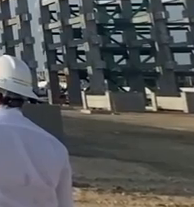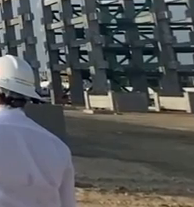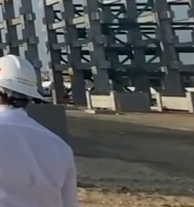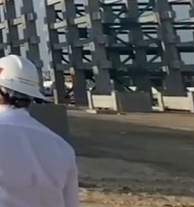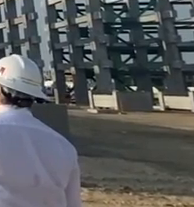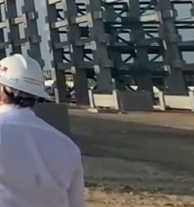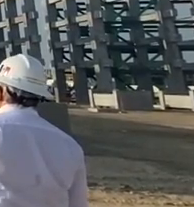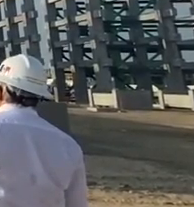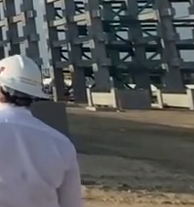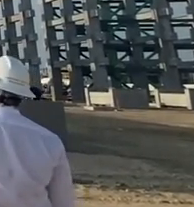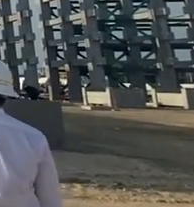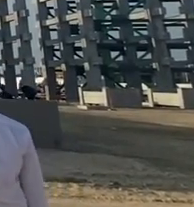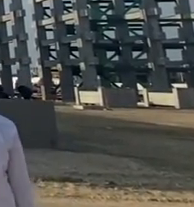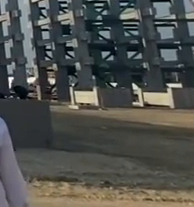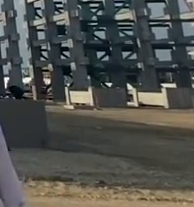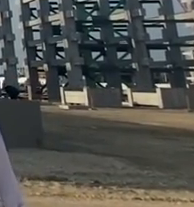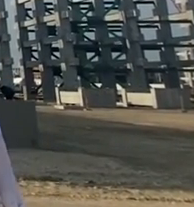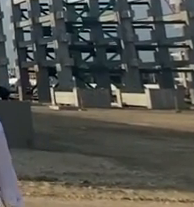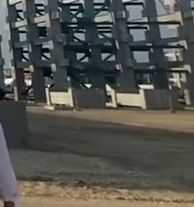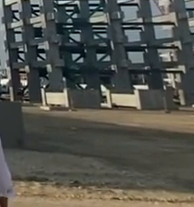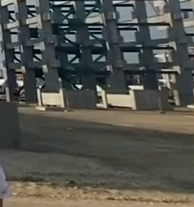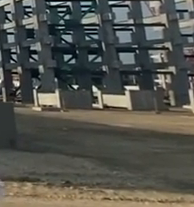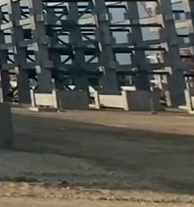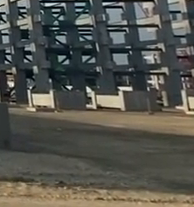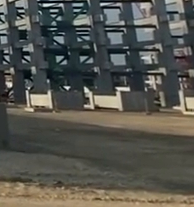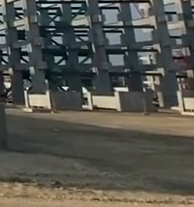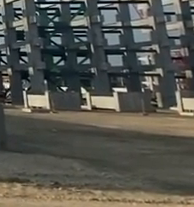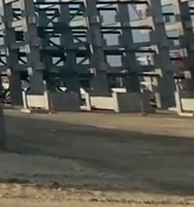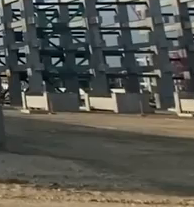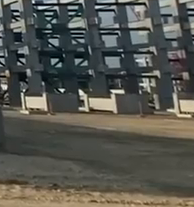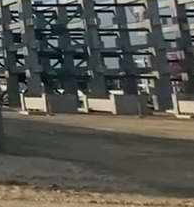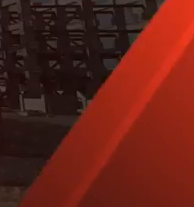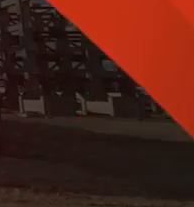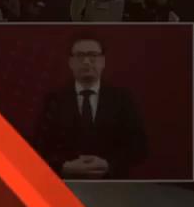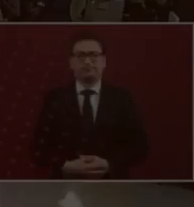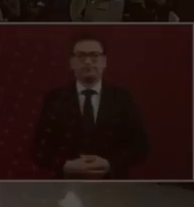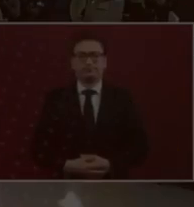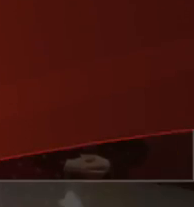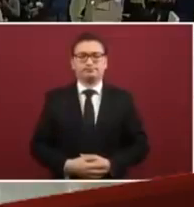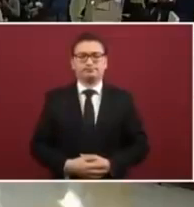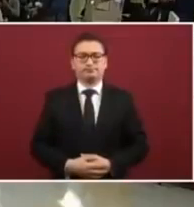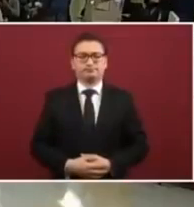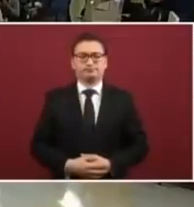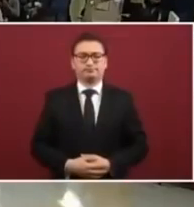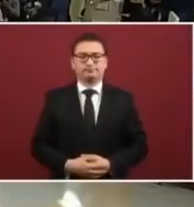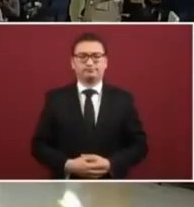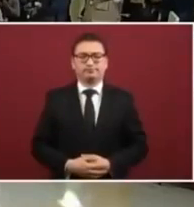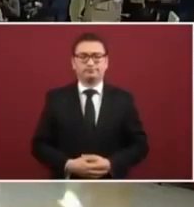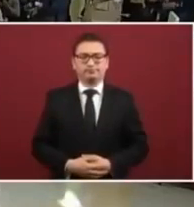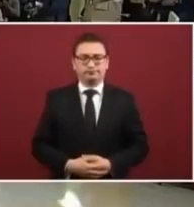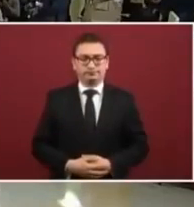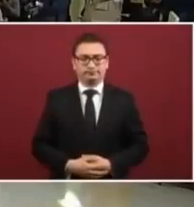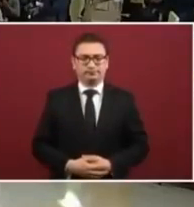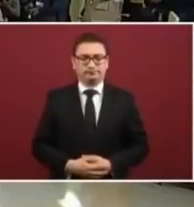específica la supervisión de esta magna obra. La construcción la va a